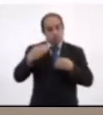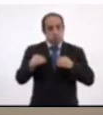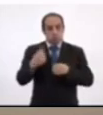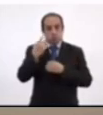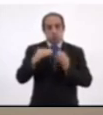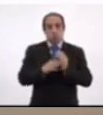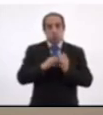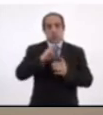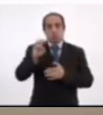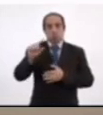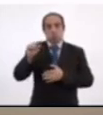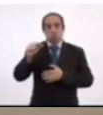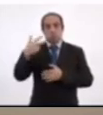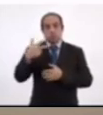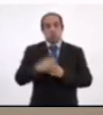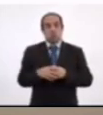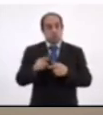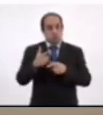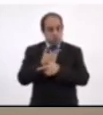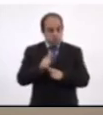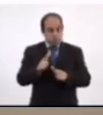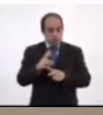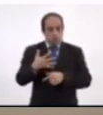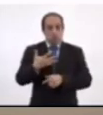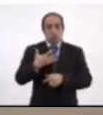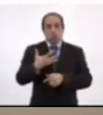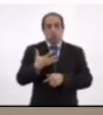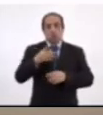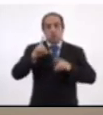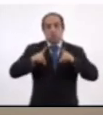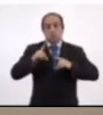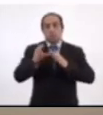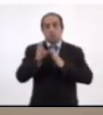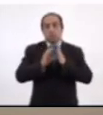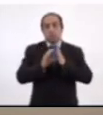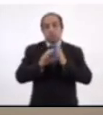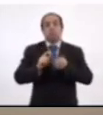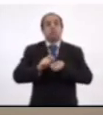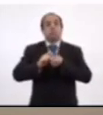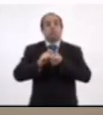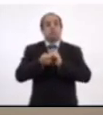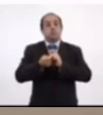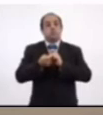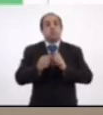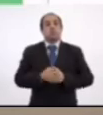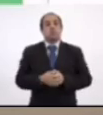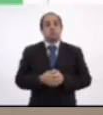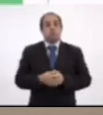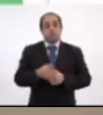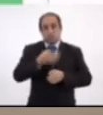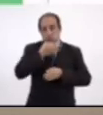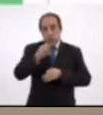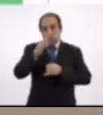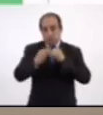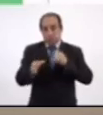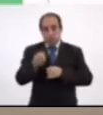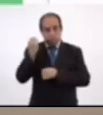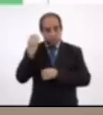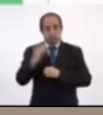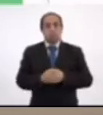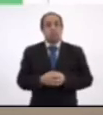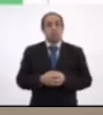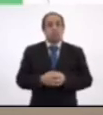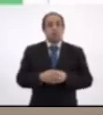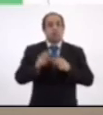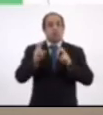1,858 disponibles. Esto claramente está sujeto al cambio de la reconversión que se va a comentar al final de esta presentación. Siguiente. En términos de